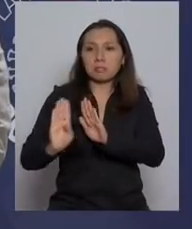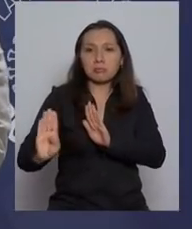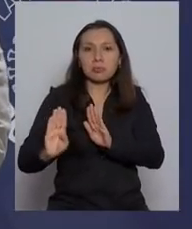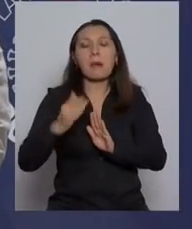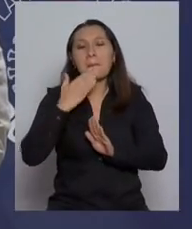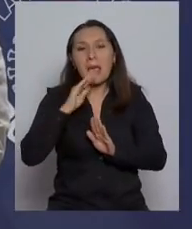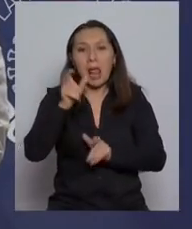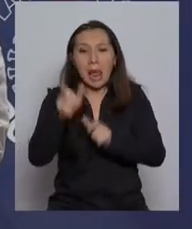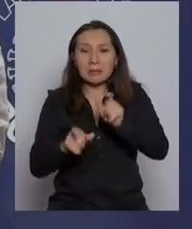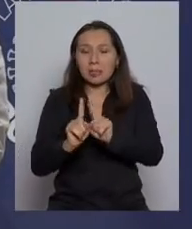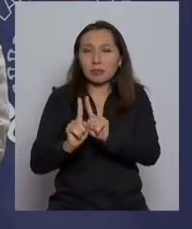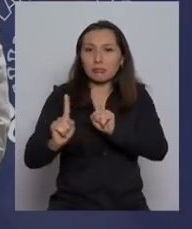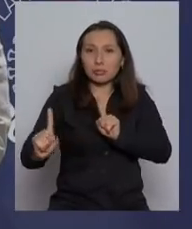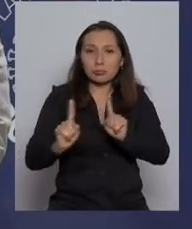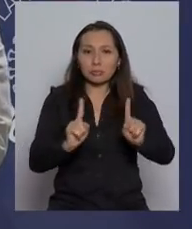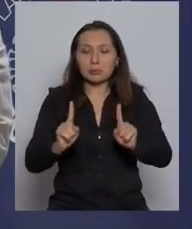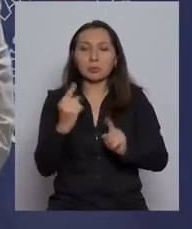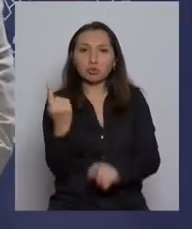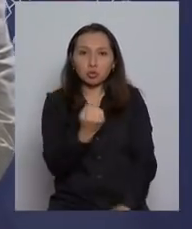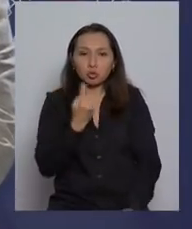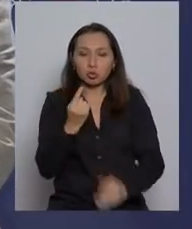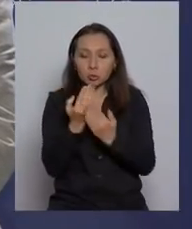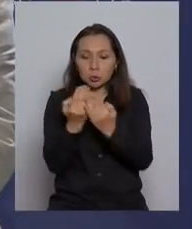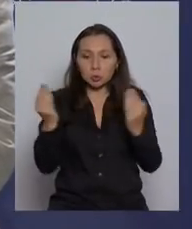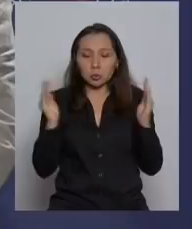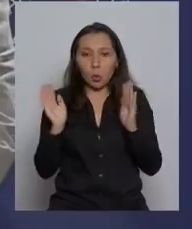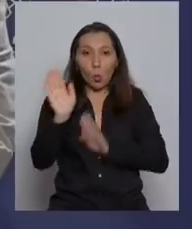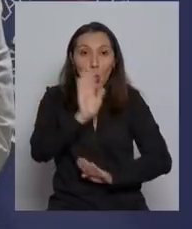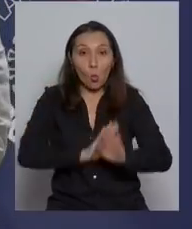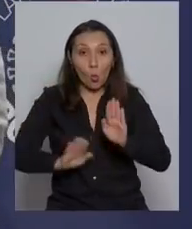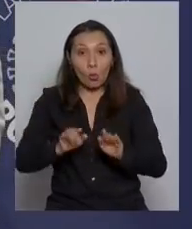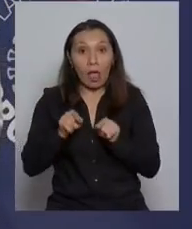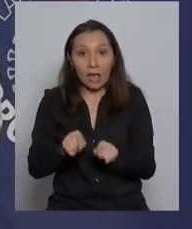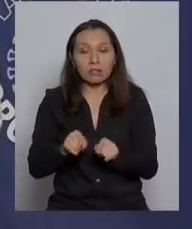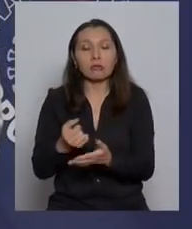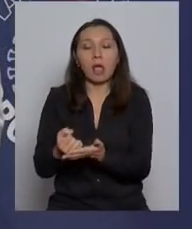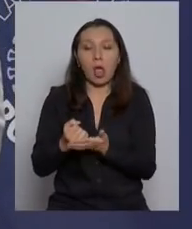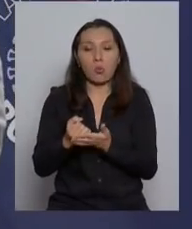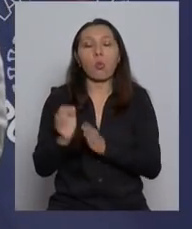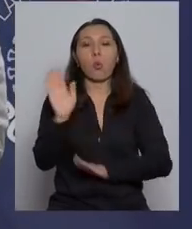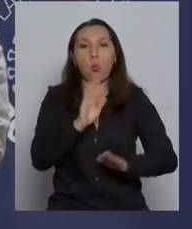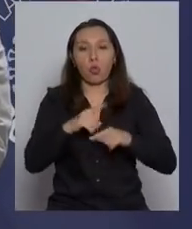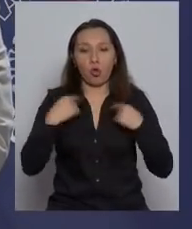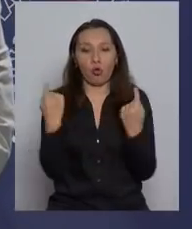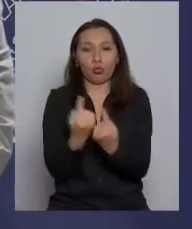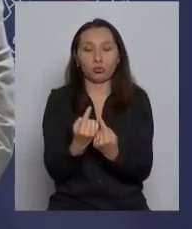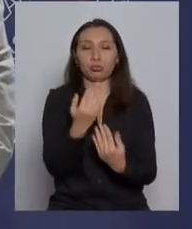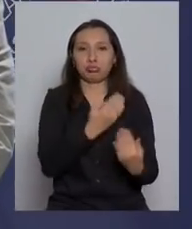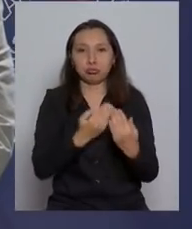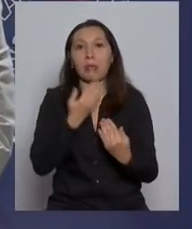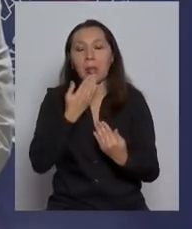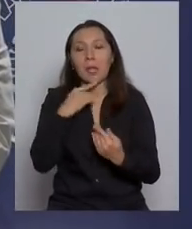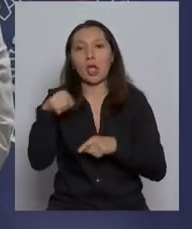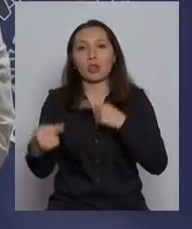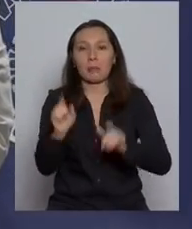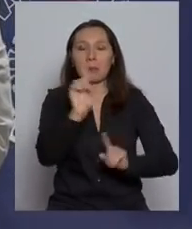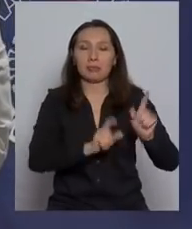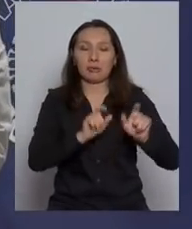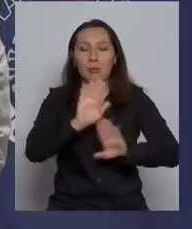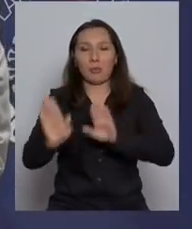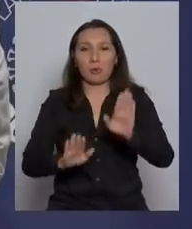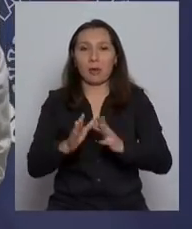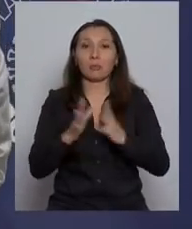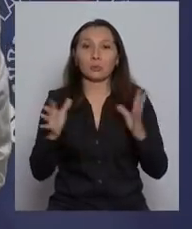el distanciamiento social, nos mantengamos con cuidado, nos vamos a cuidar nosotros y vamos a cuidar al prójimo. Muchas